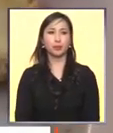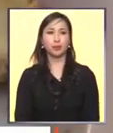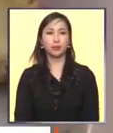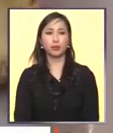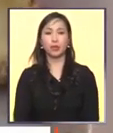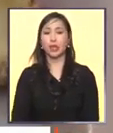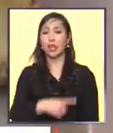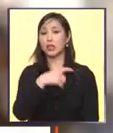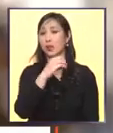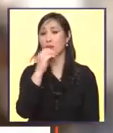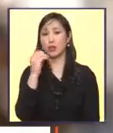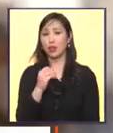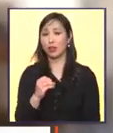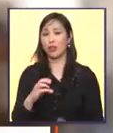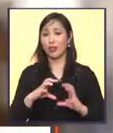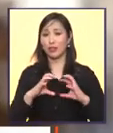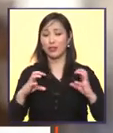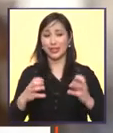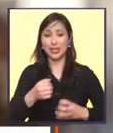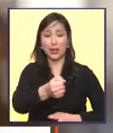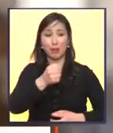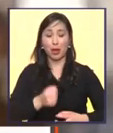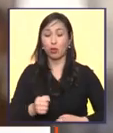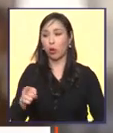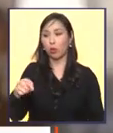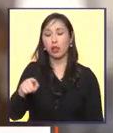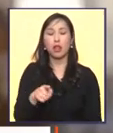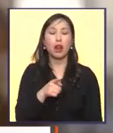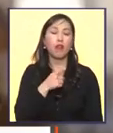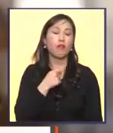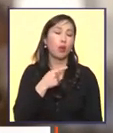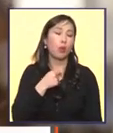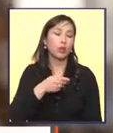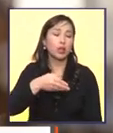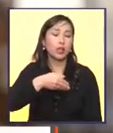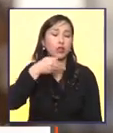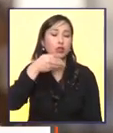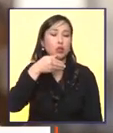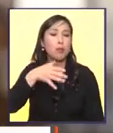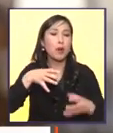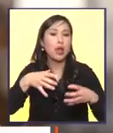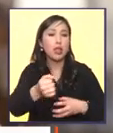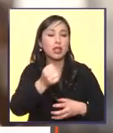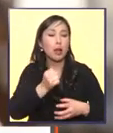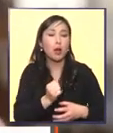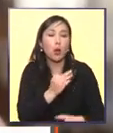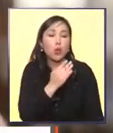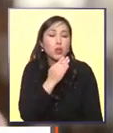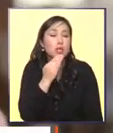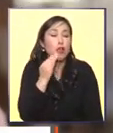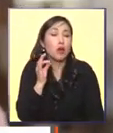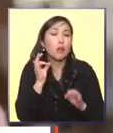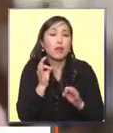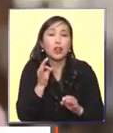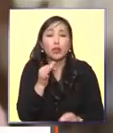...100% zapallo. Chiquillos, se van a morir con esta crema de zapallo. Un sabor espectacular, está